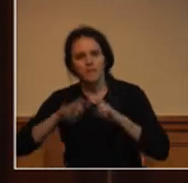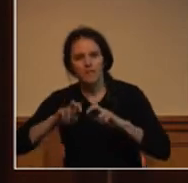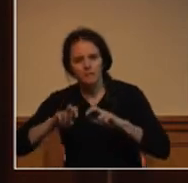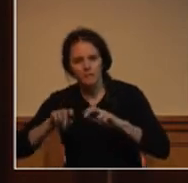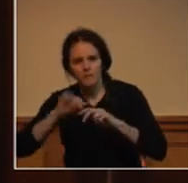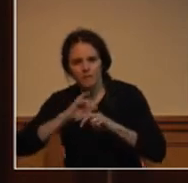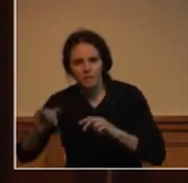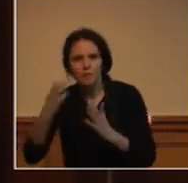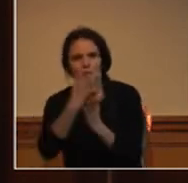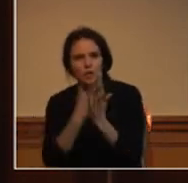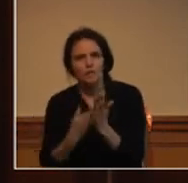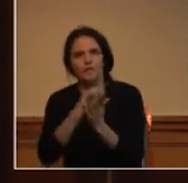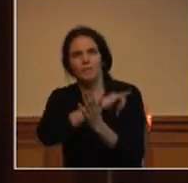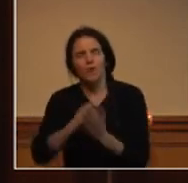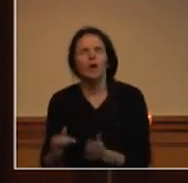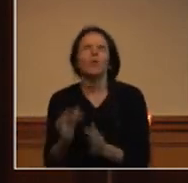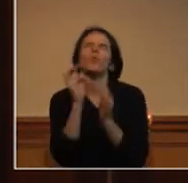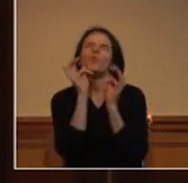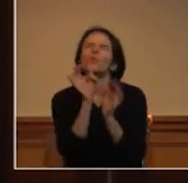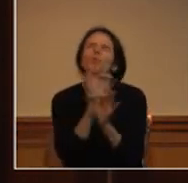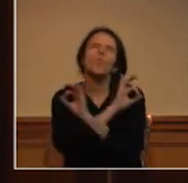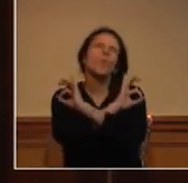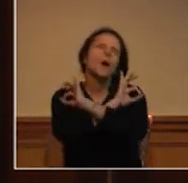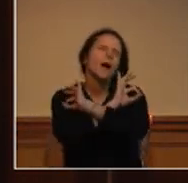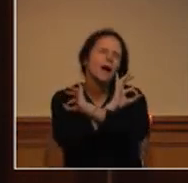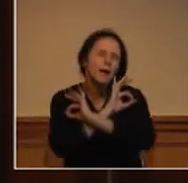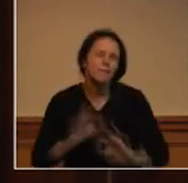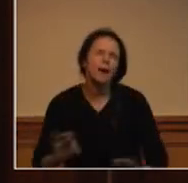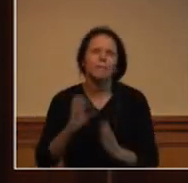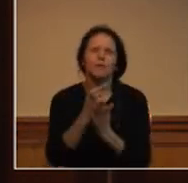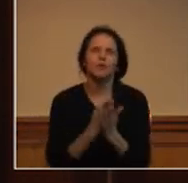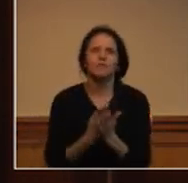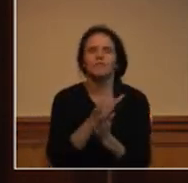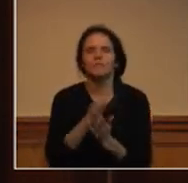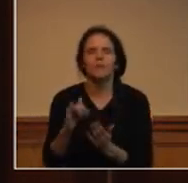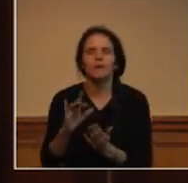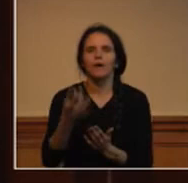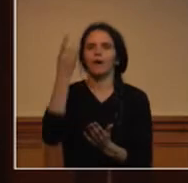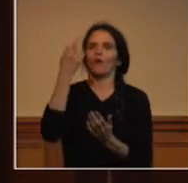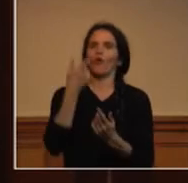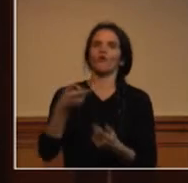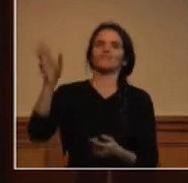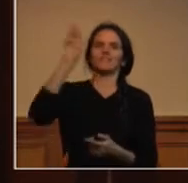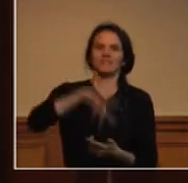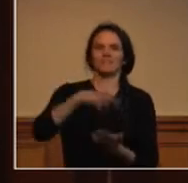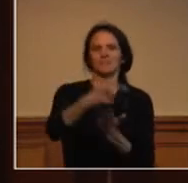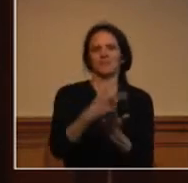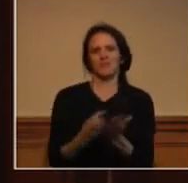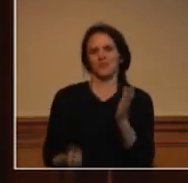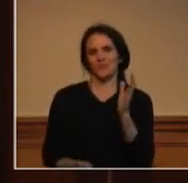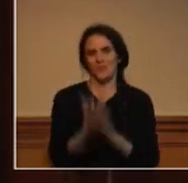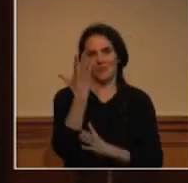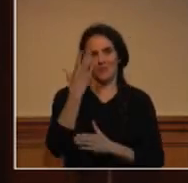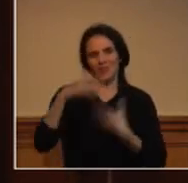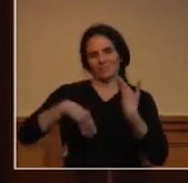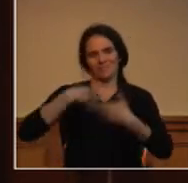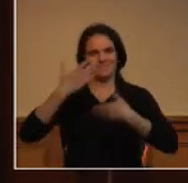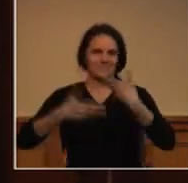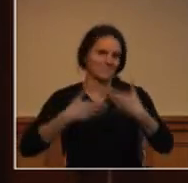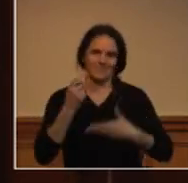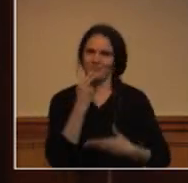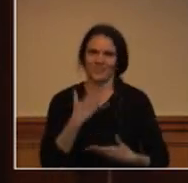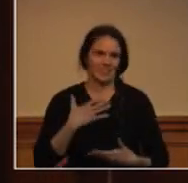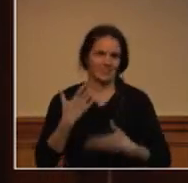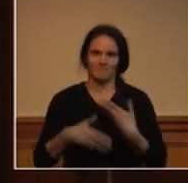decimos, nunca más me vuelvo a meter en un proyecto. Una convocatoria nueva. Y así es nuestra